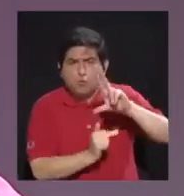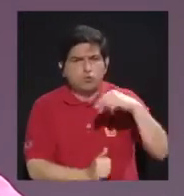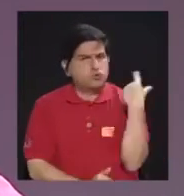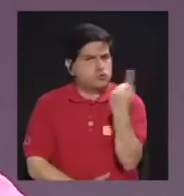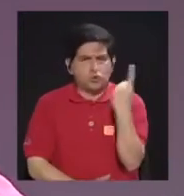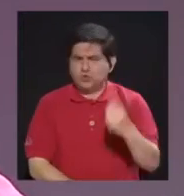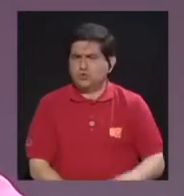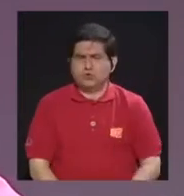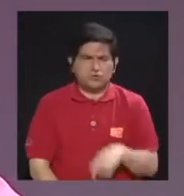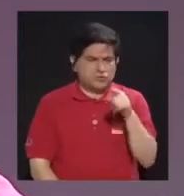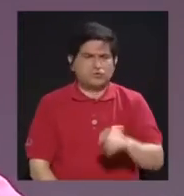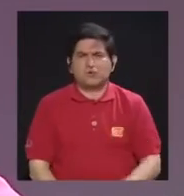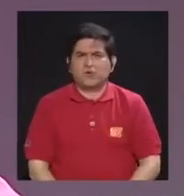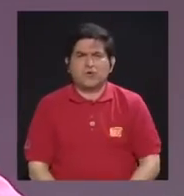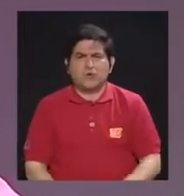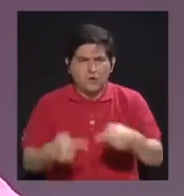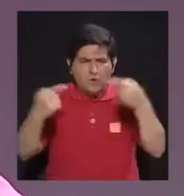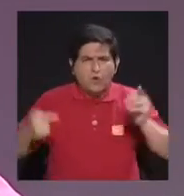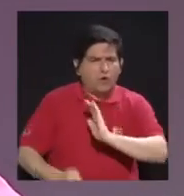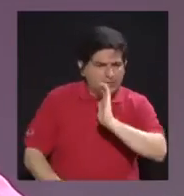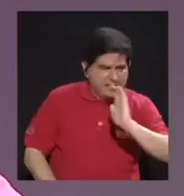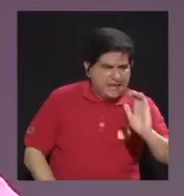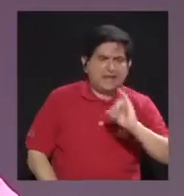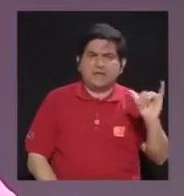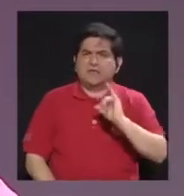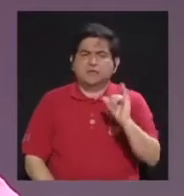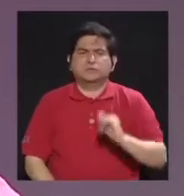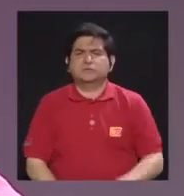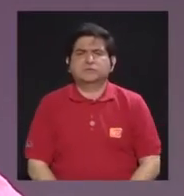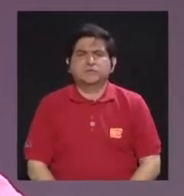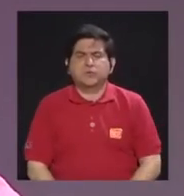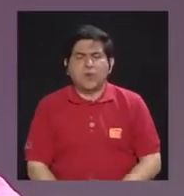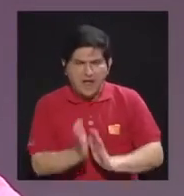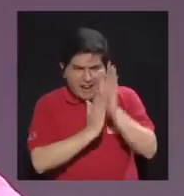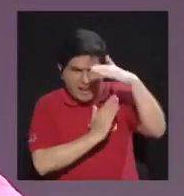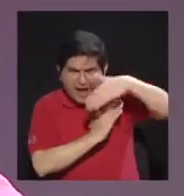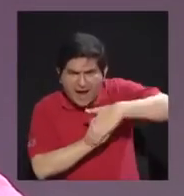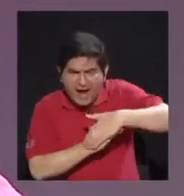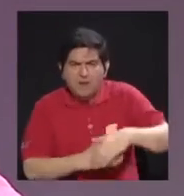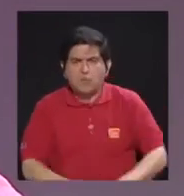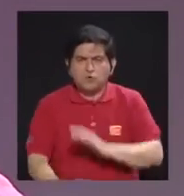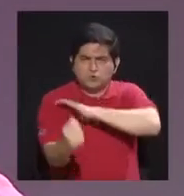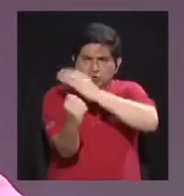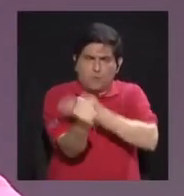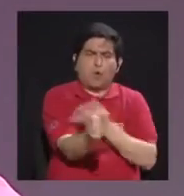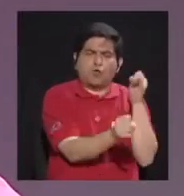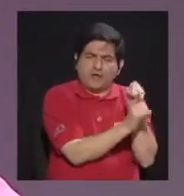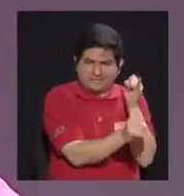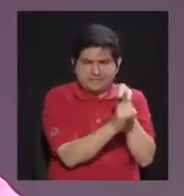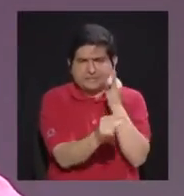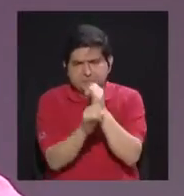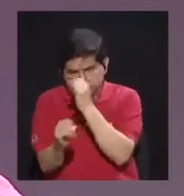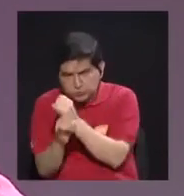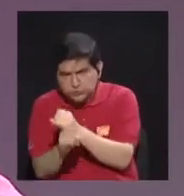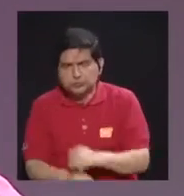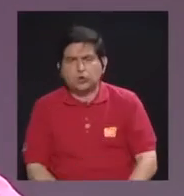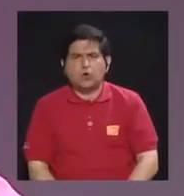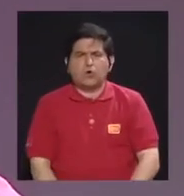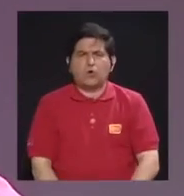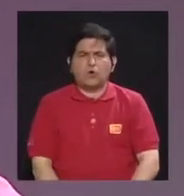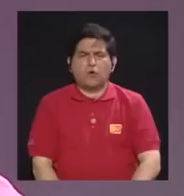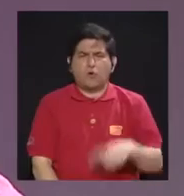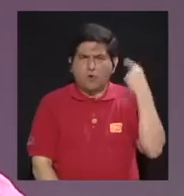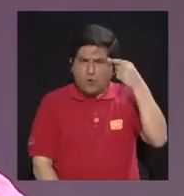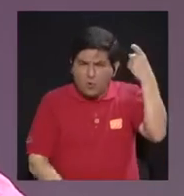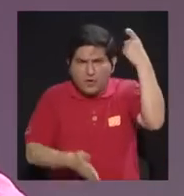los actos de pedofilia porque hay nuevas denuncias, sino también en los abusos de poder institucional y autoritarismo